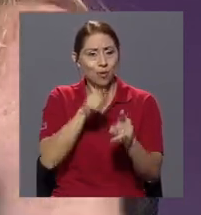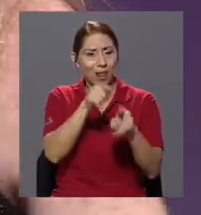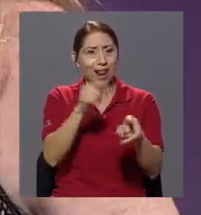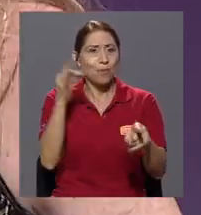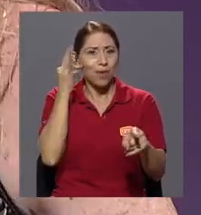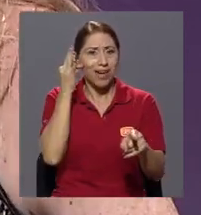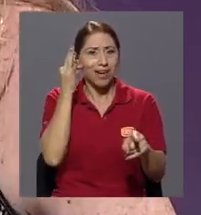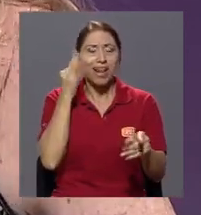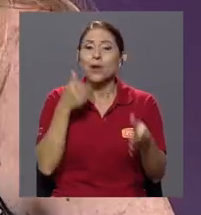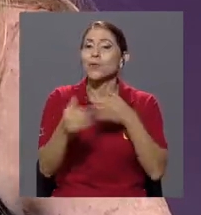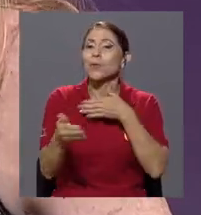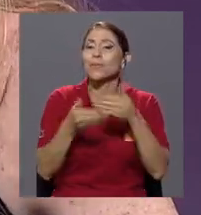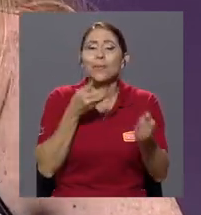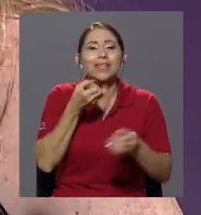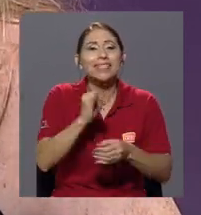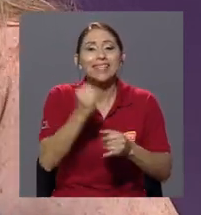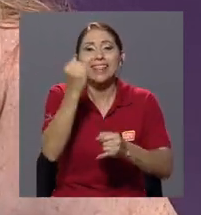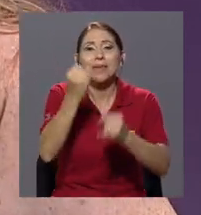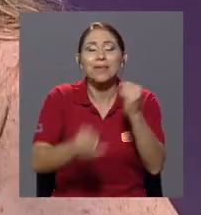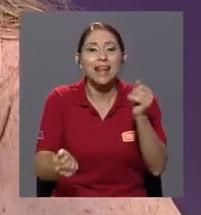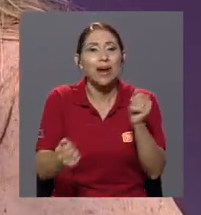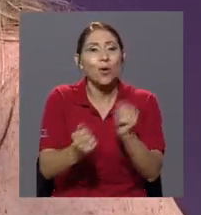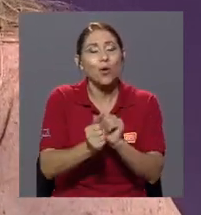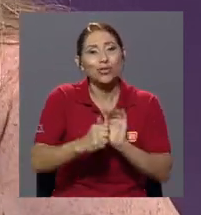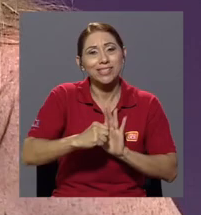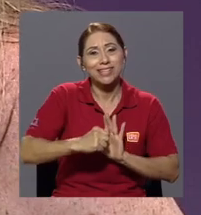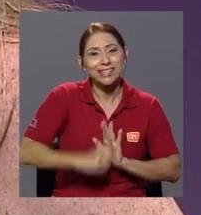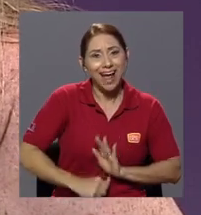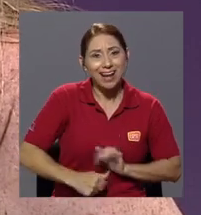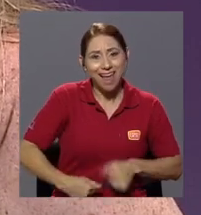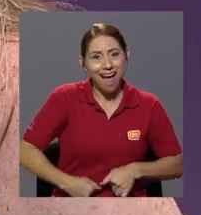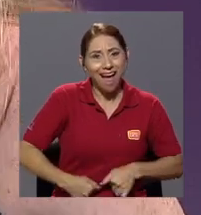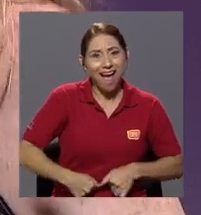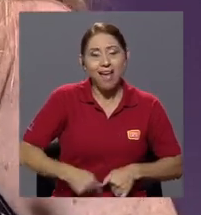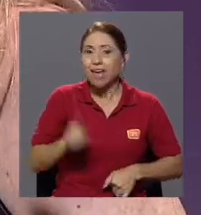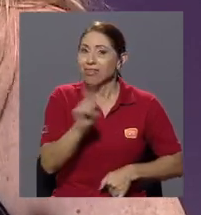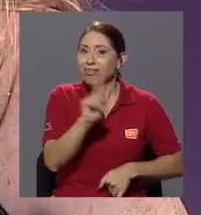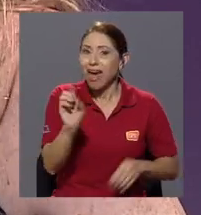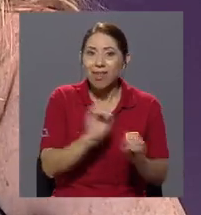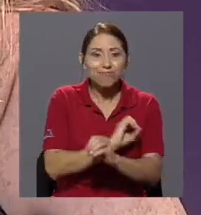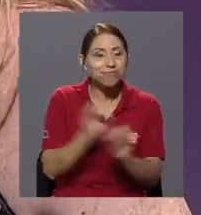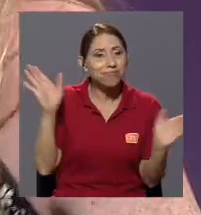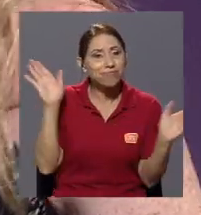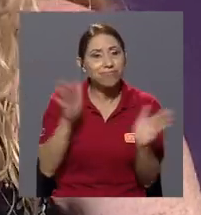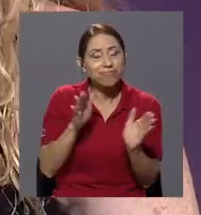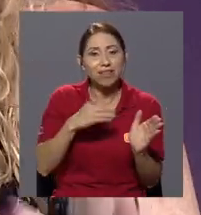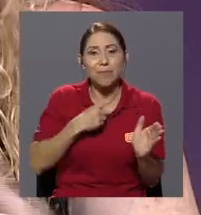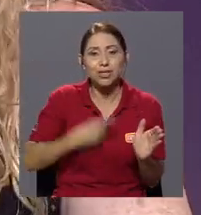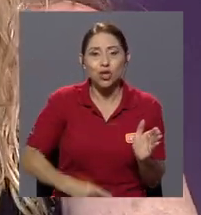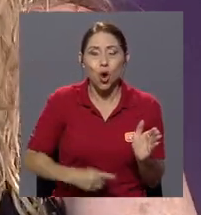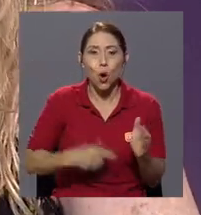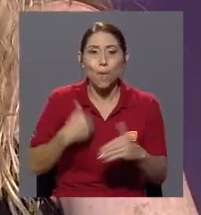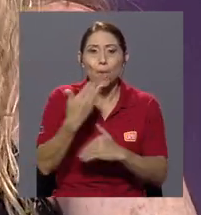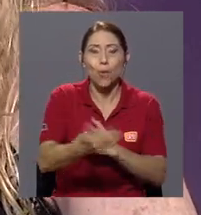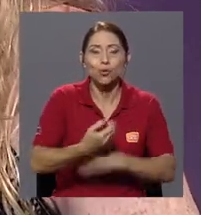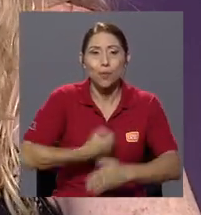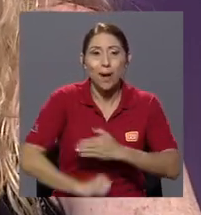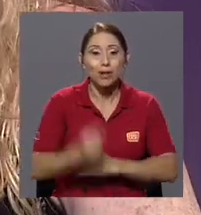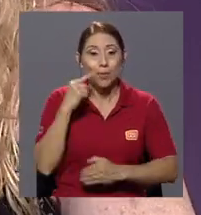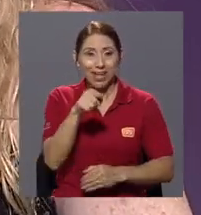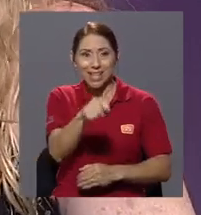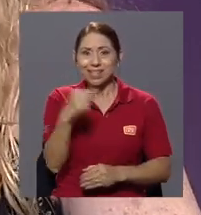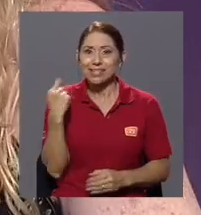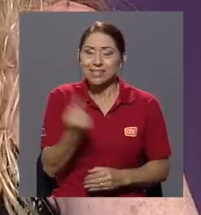la mujer ella aunque termina en cesárea no hay no está la misma depresión post-parto porque ella en todo momento